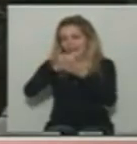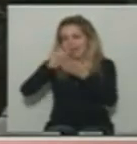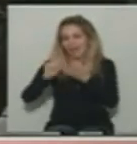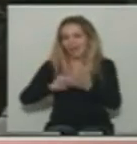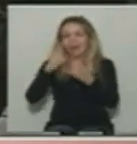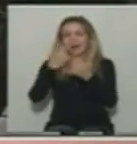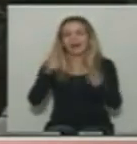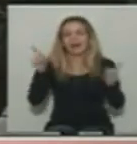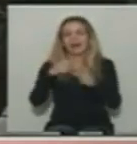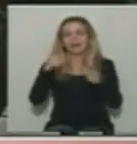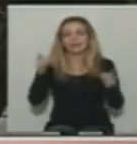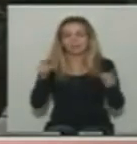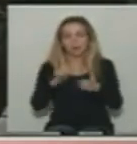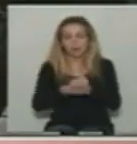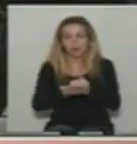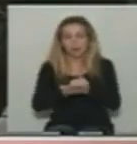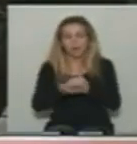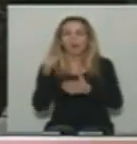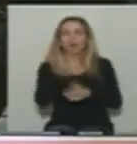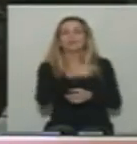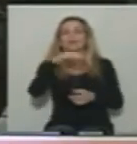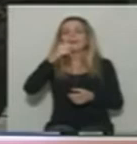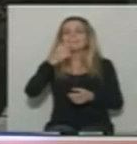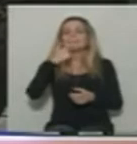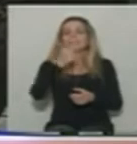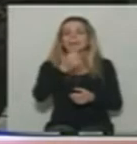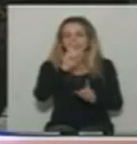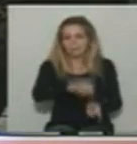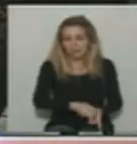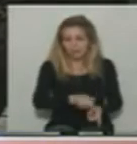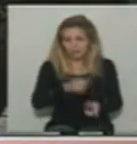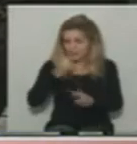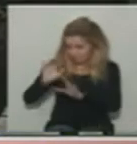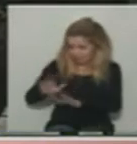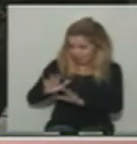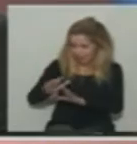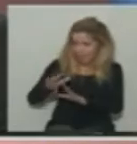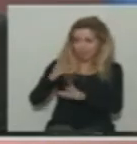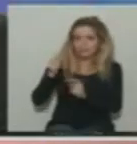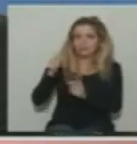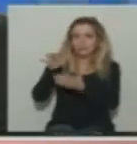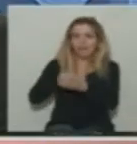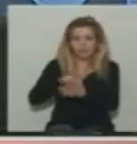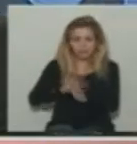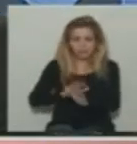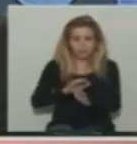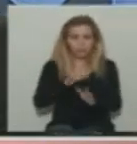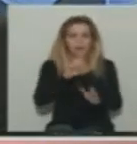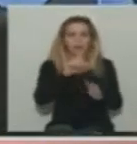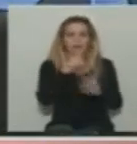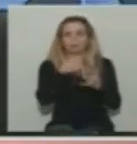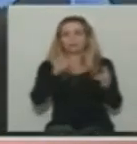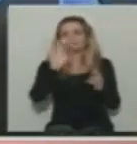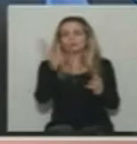Malísimo. Massa raja el canal. Pará que te la termino de leer. Todo empieza con A, sí. Massa raja el canal, apacapaca na, al canal